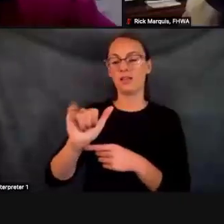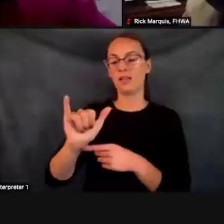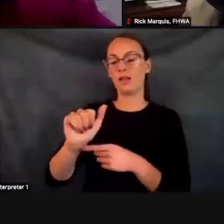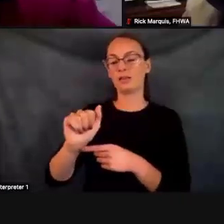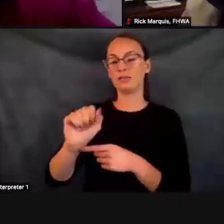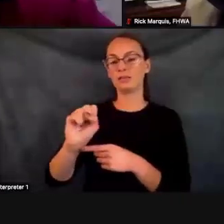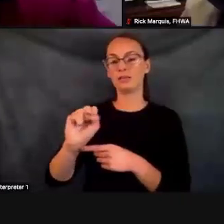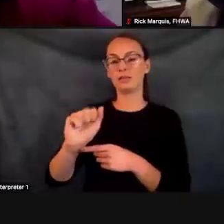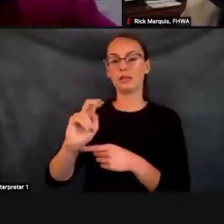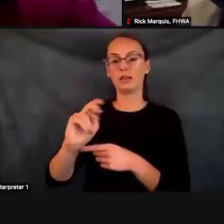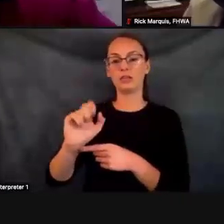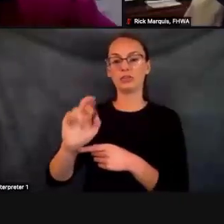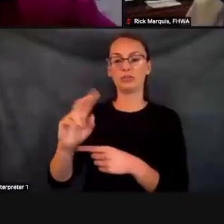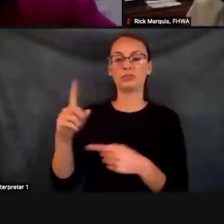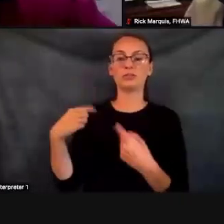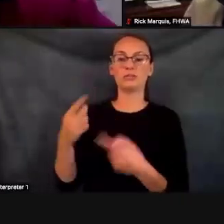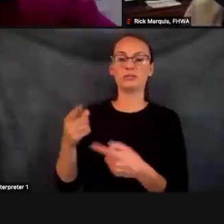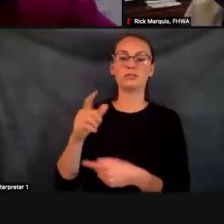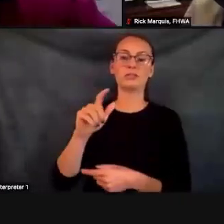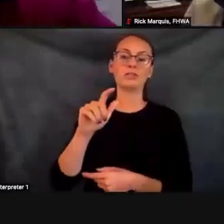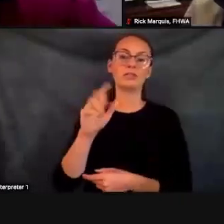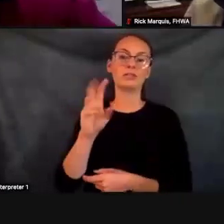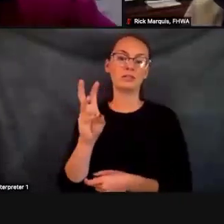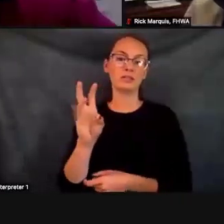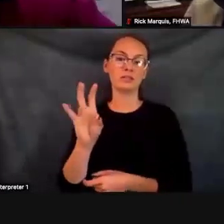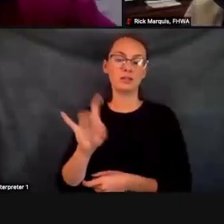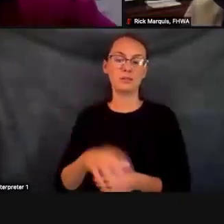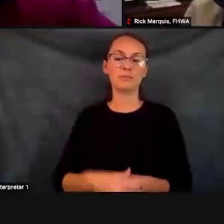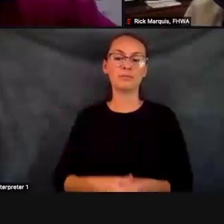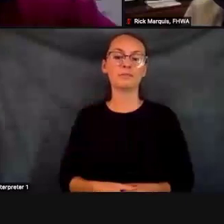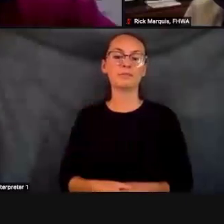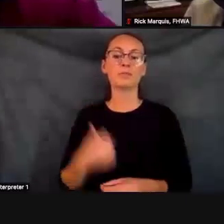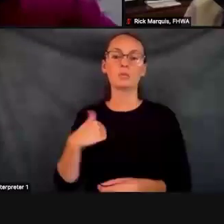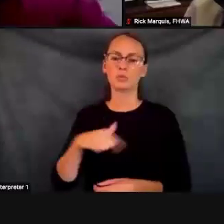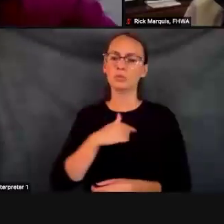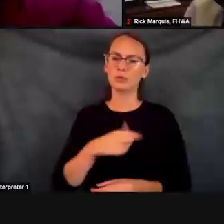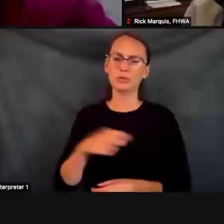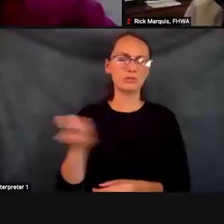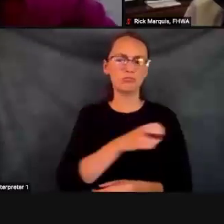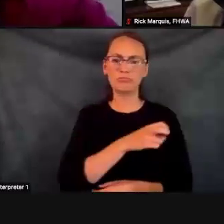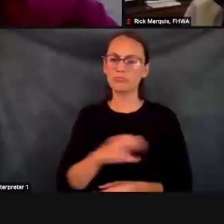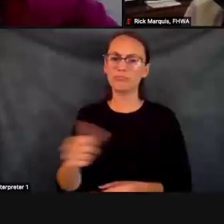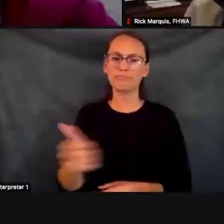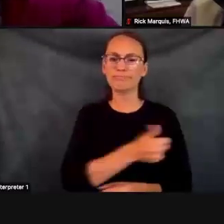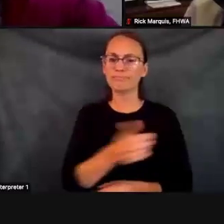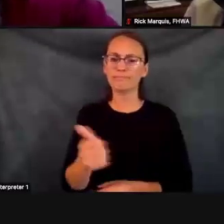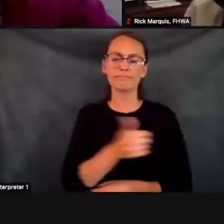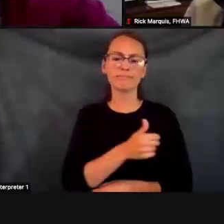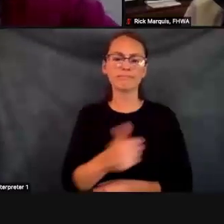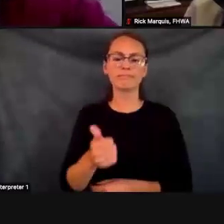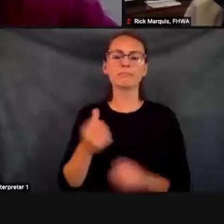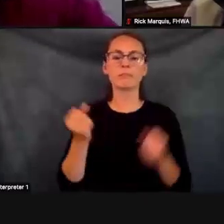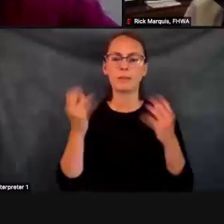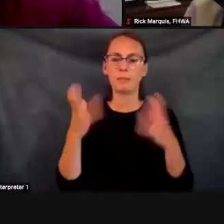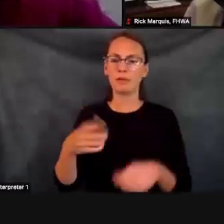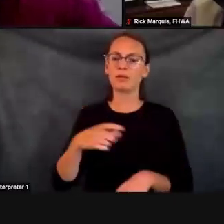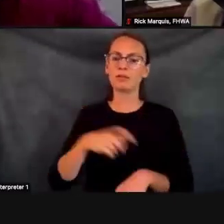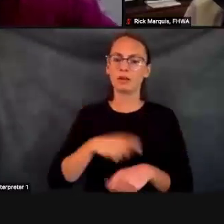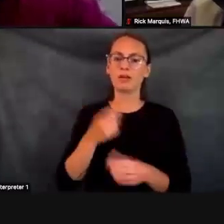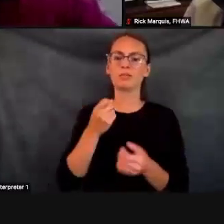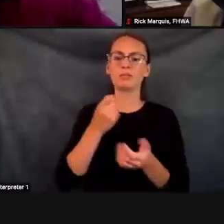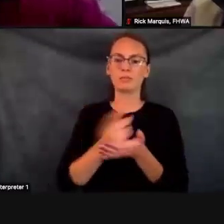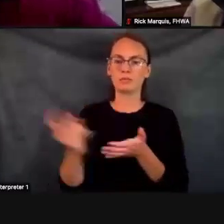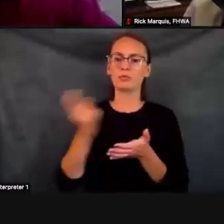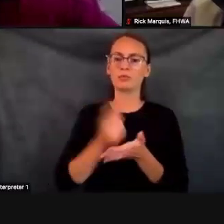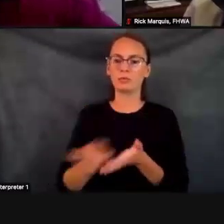1969 y luego tenemos una conexión a la comunidad porque viajamos varias veces a